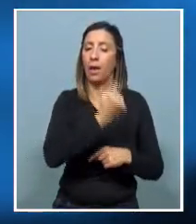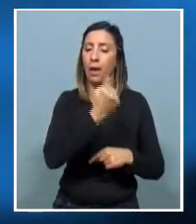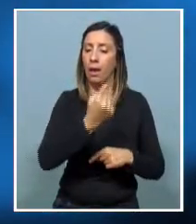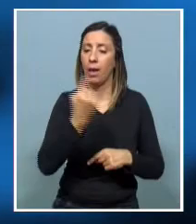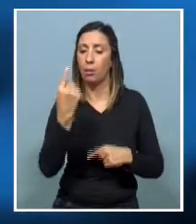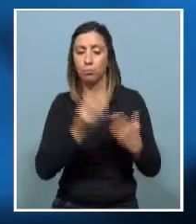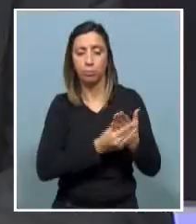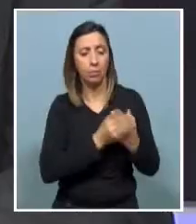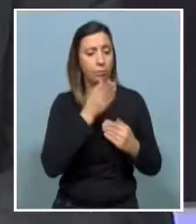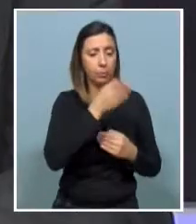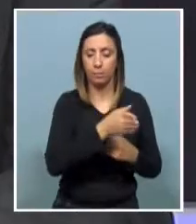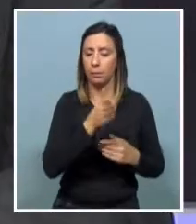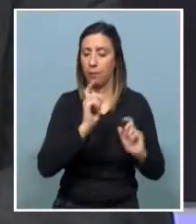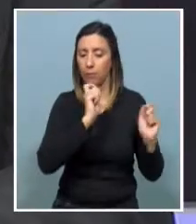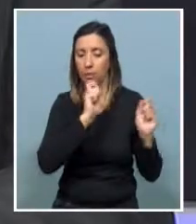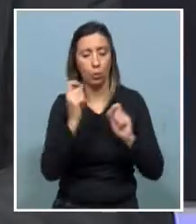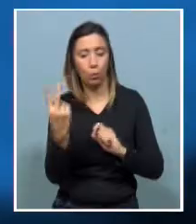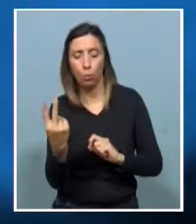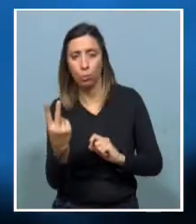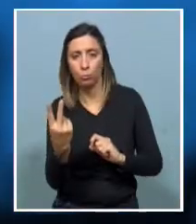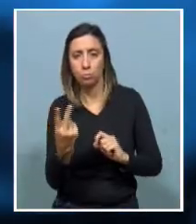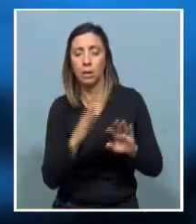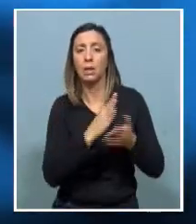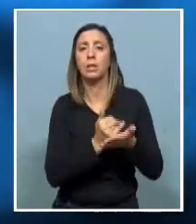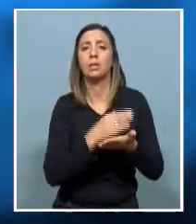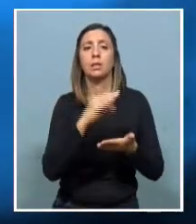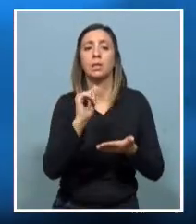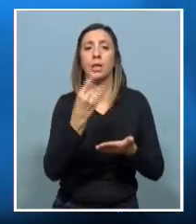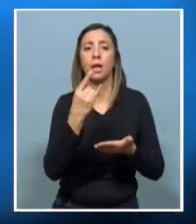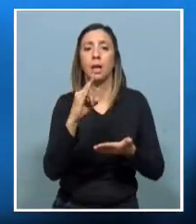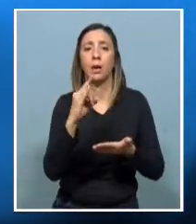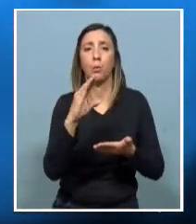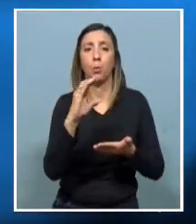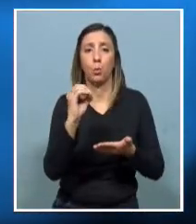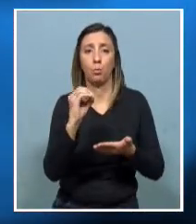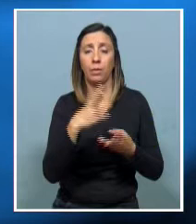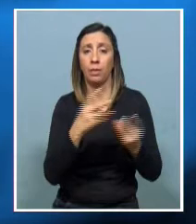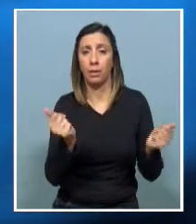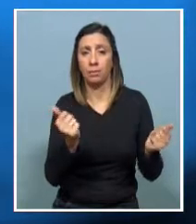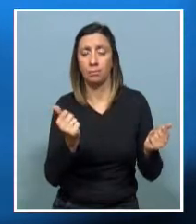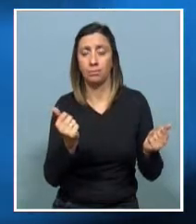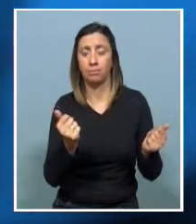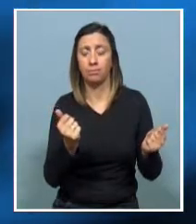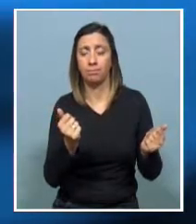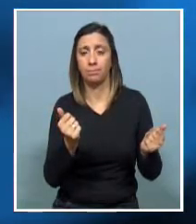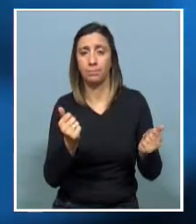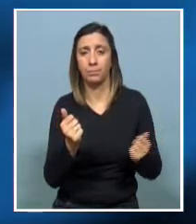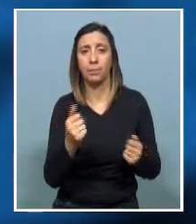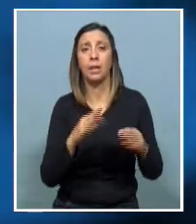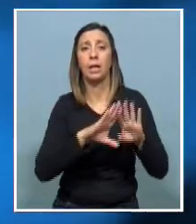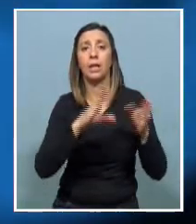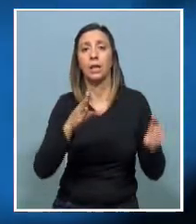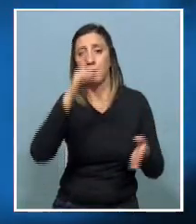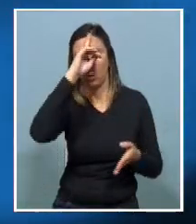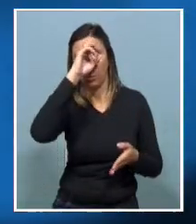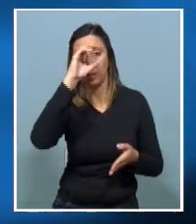dos ministerios. En el departamento Chacabuco, la finalización y ampliación del hospital de Concarán,